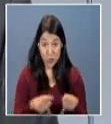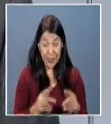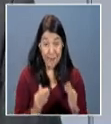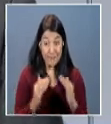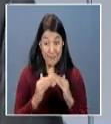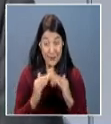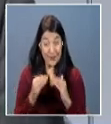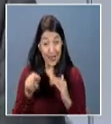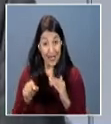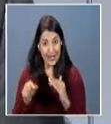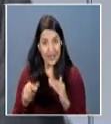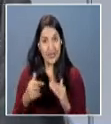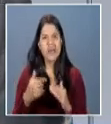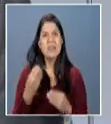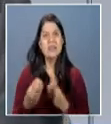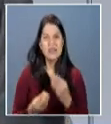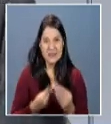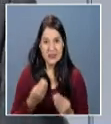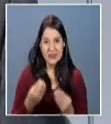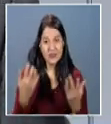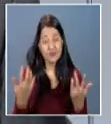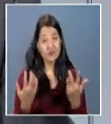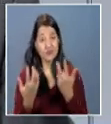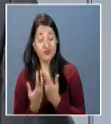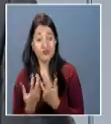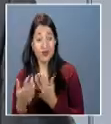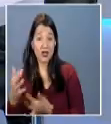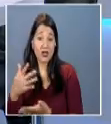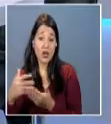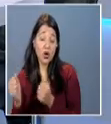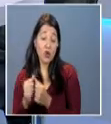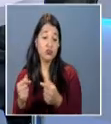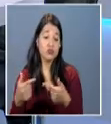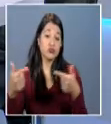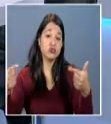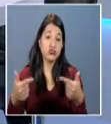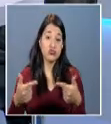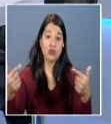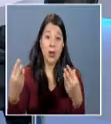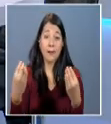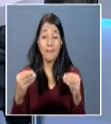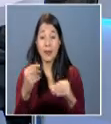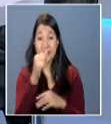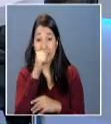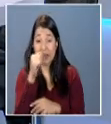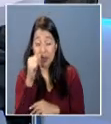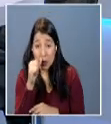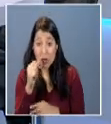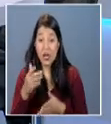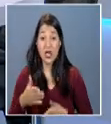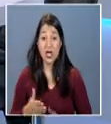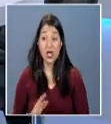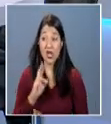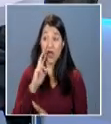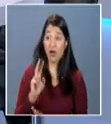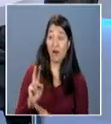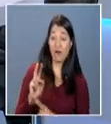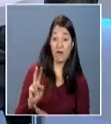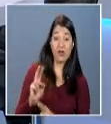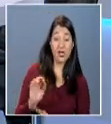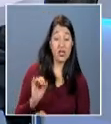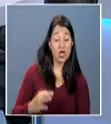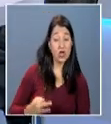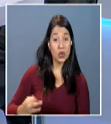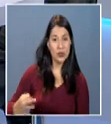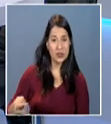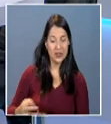estos lugares están teniendo que habituarse a convivir con balaceras, con venta de droga, con que sus hijos estén viendo todos estos espectáculos todos los